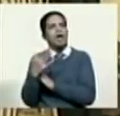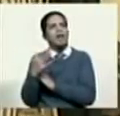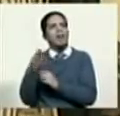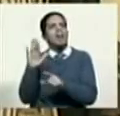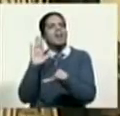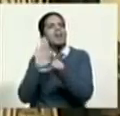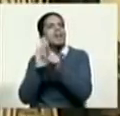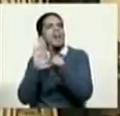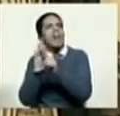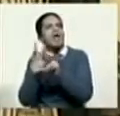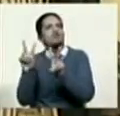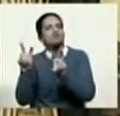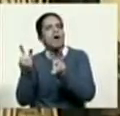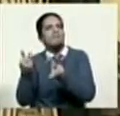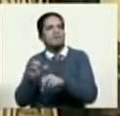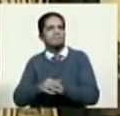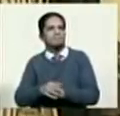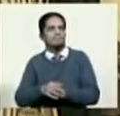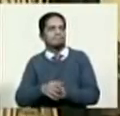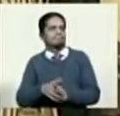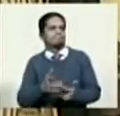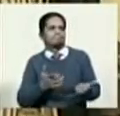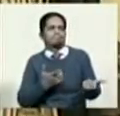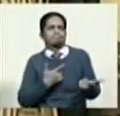Es increíble, Javier, cómo